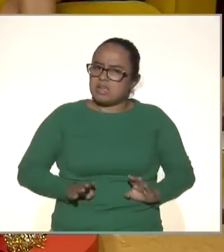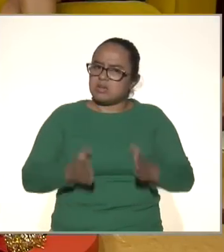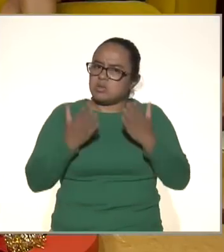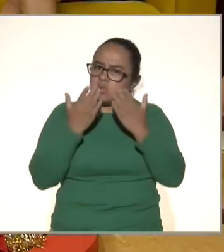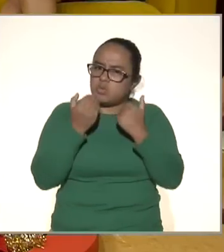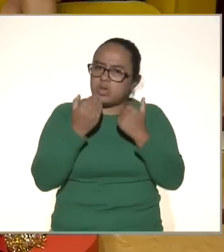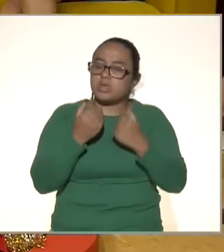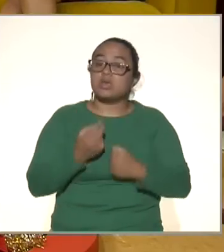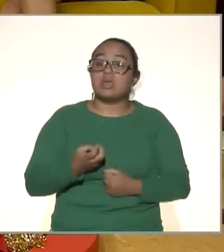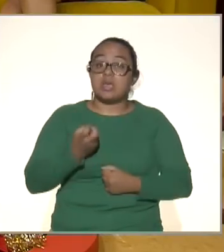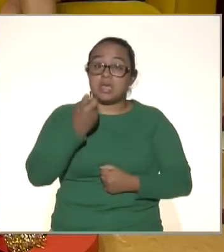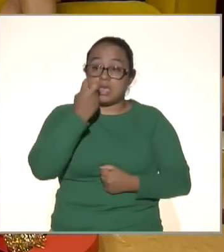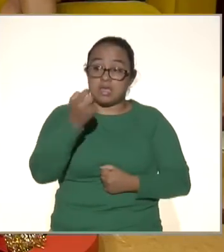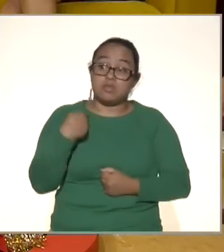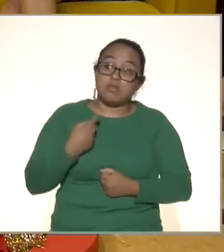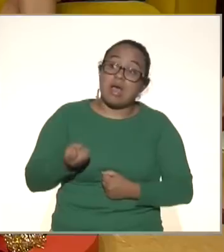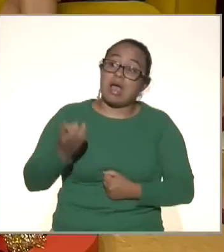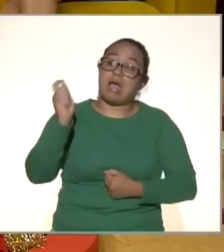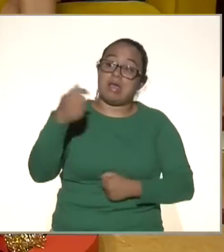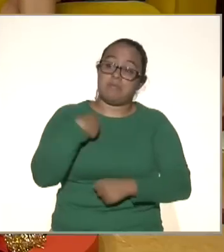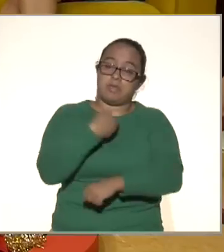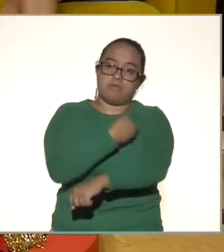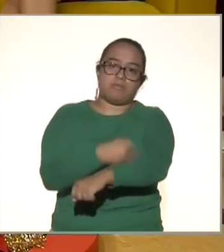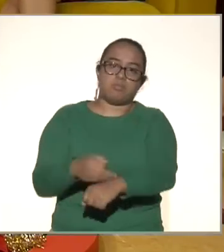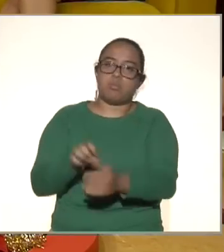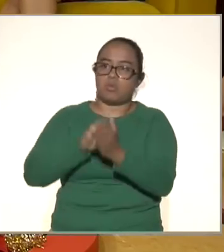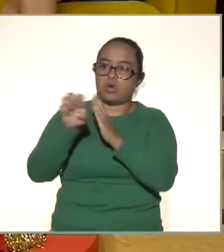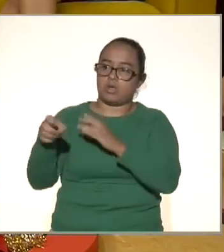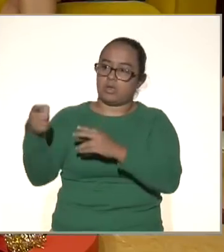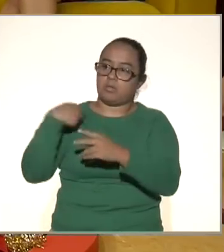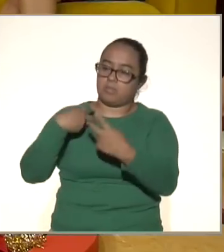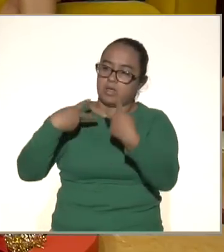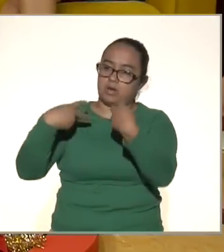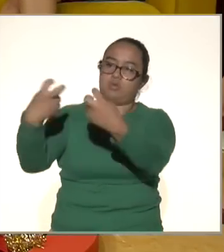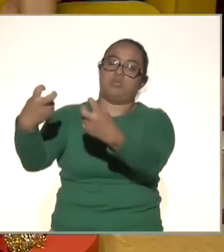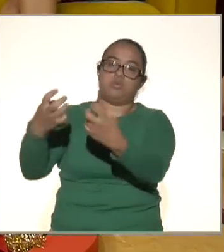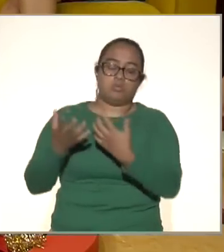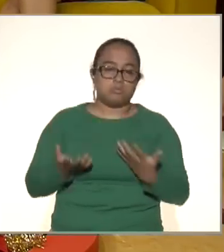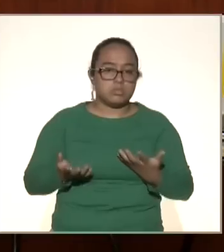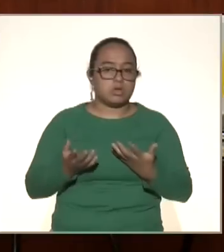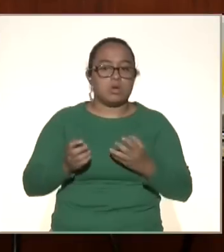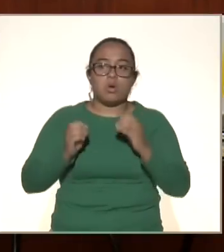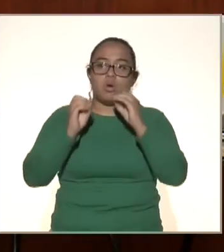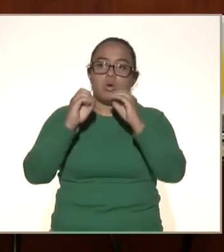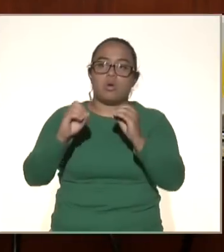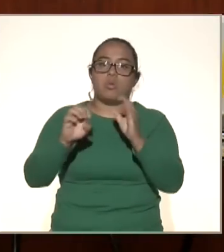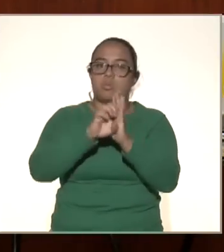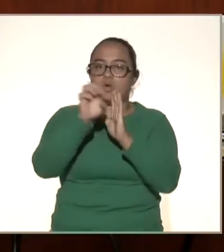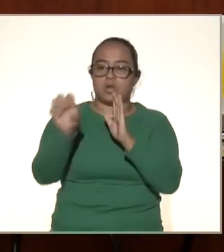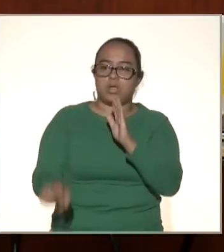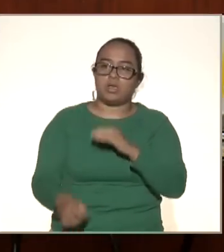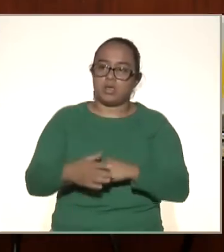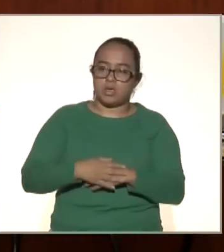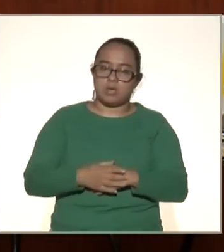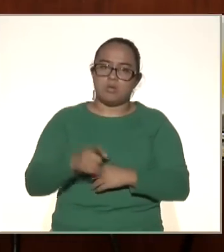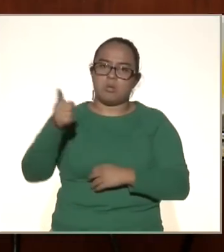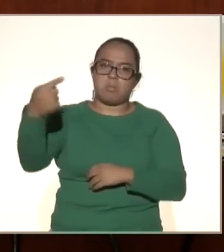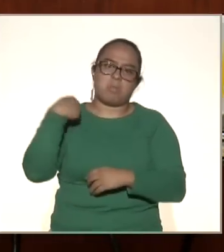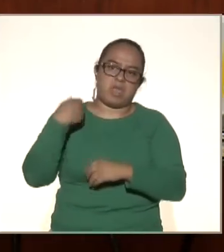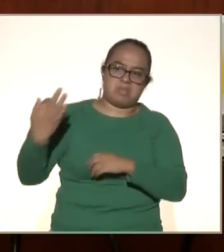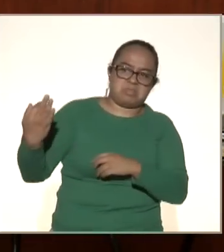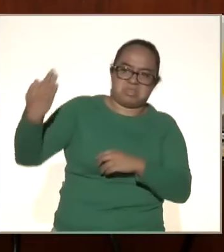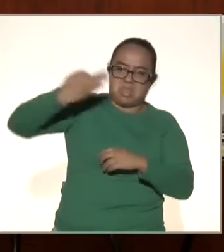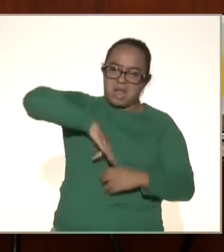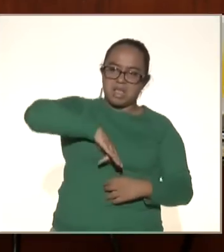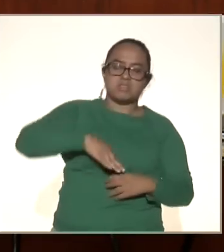podríamos decir que esa no es tu familia. Aquel que me robó, ¿sí? Aquel que me metió la cuchillada por atrás, aquel